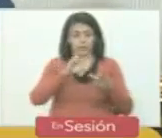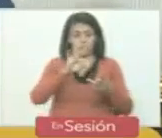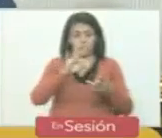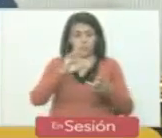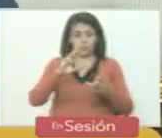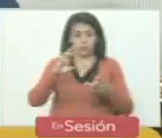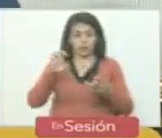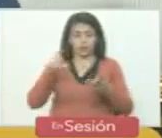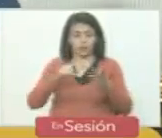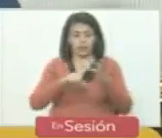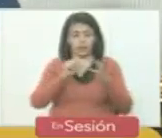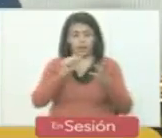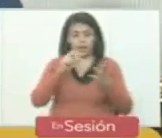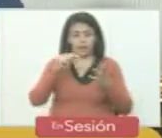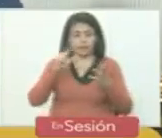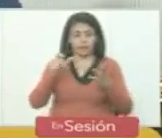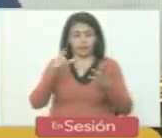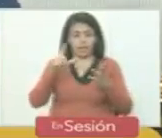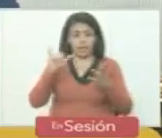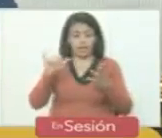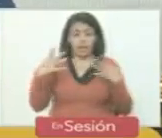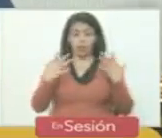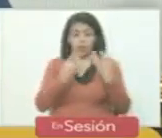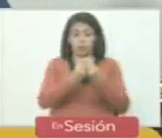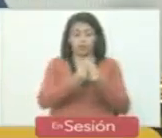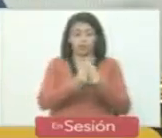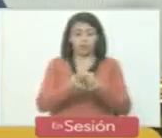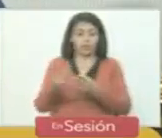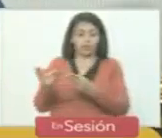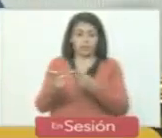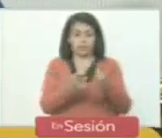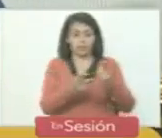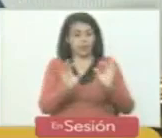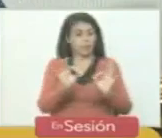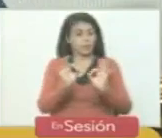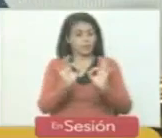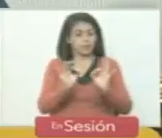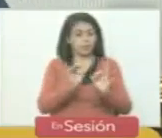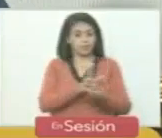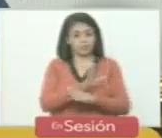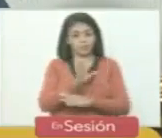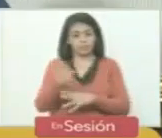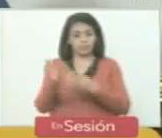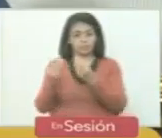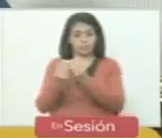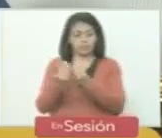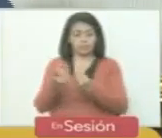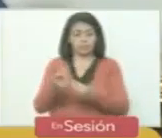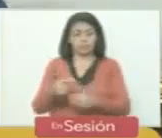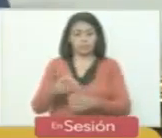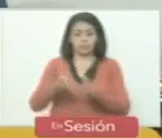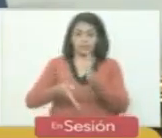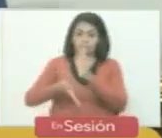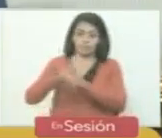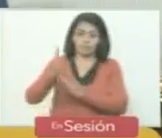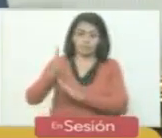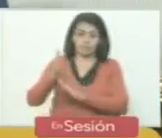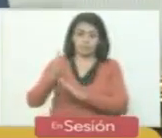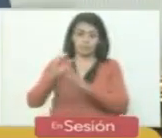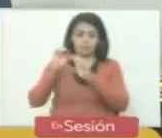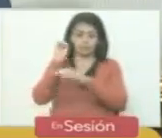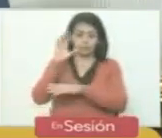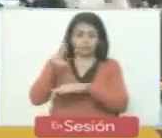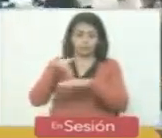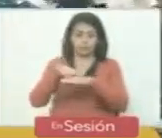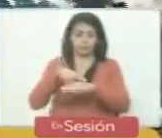diputada Angelita Mayo, para que se sirvan a acompañar a nuestros invitados especiales a la salida del hemiciclo de